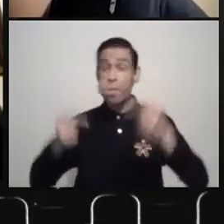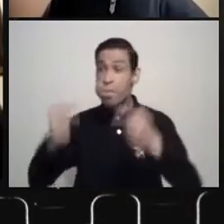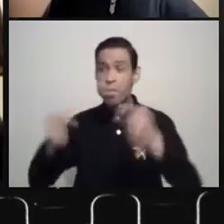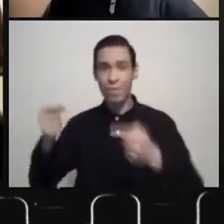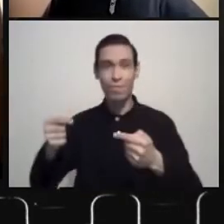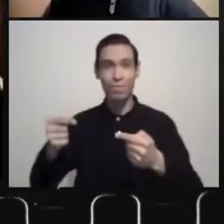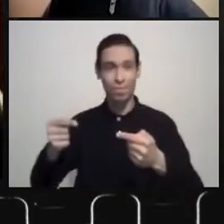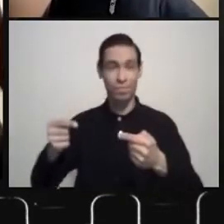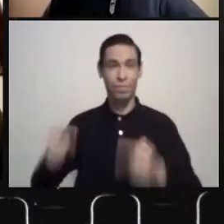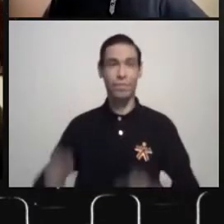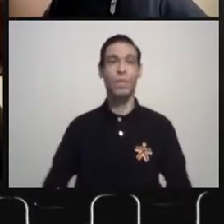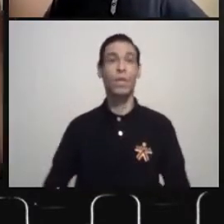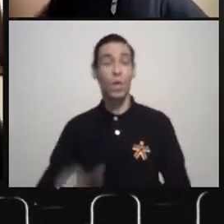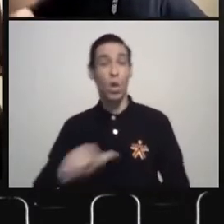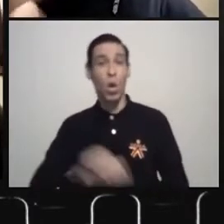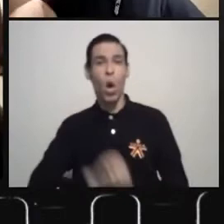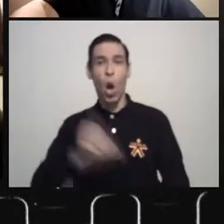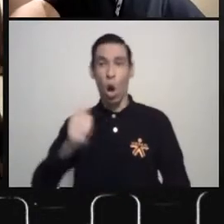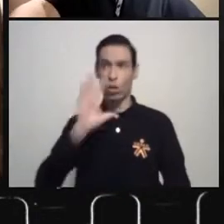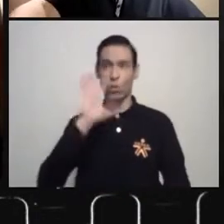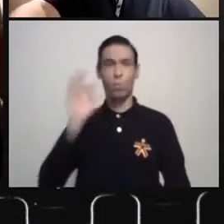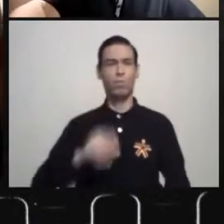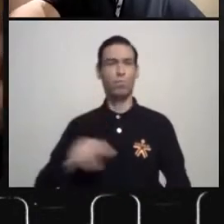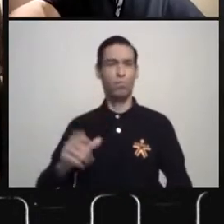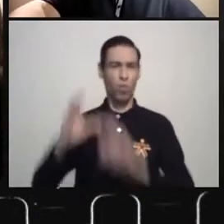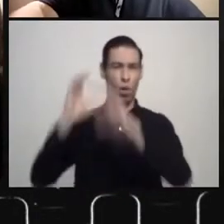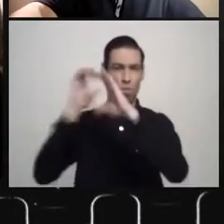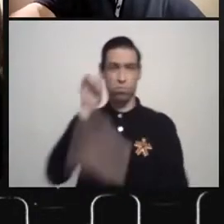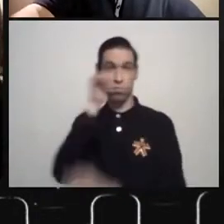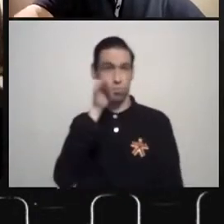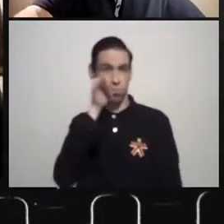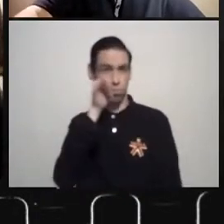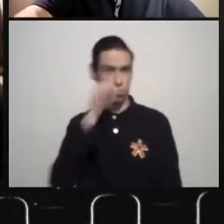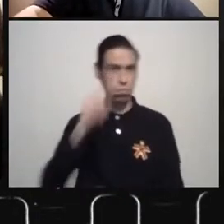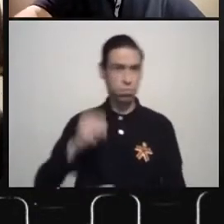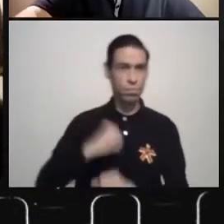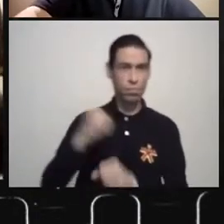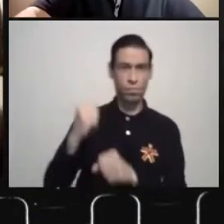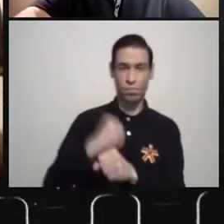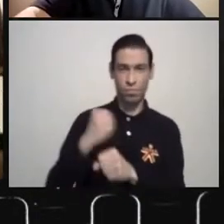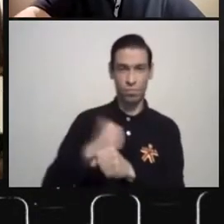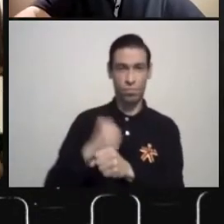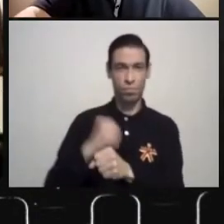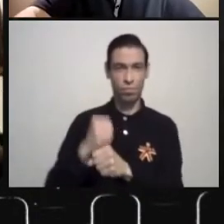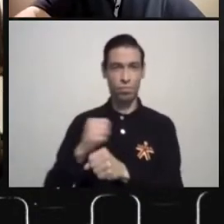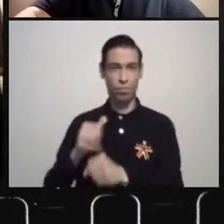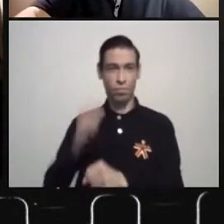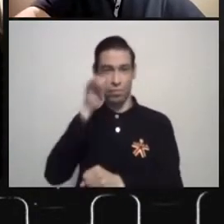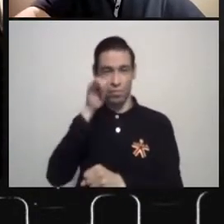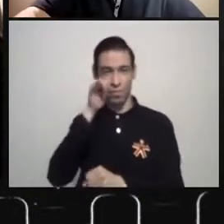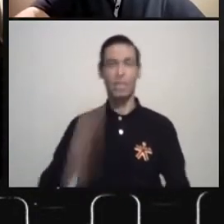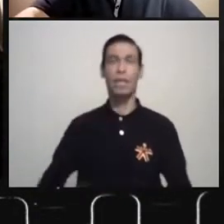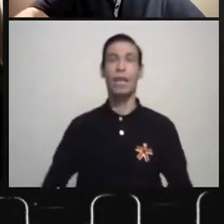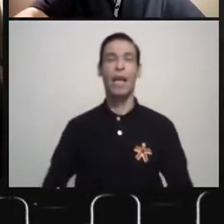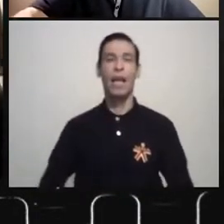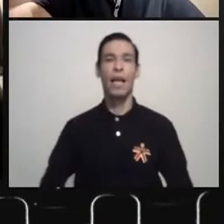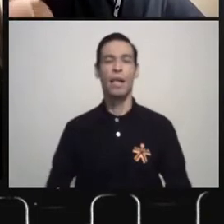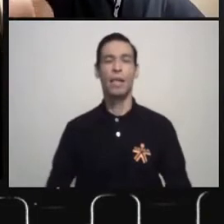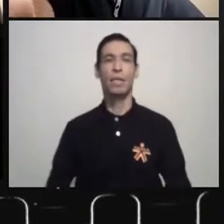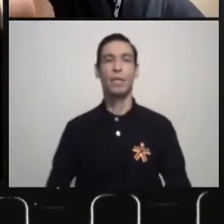es un camarógrafo de hace muchos tiempos, operador. Cuando yo digo camarógrafo es porque soy viejo, porque